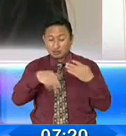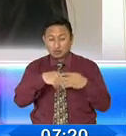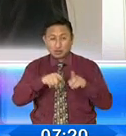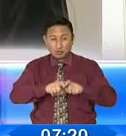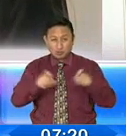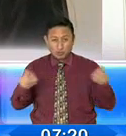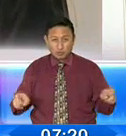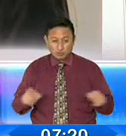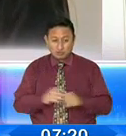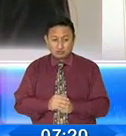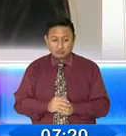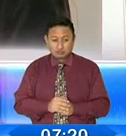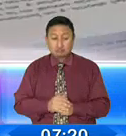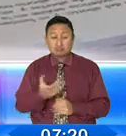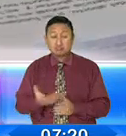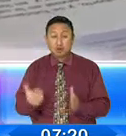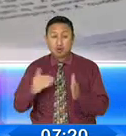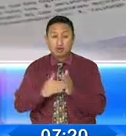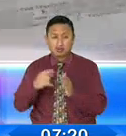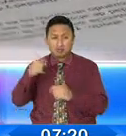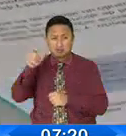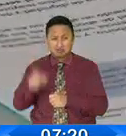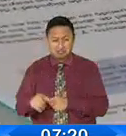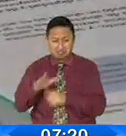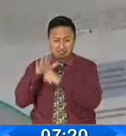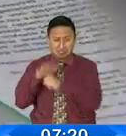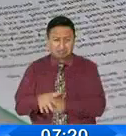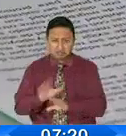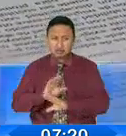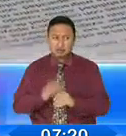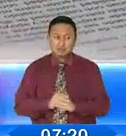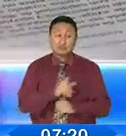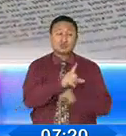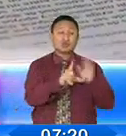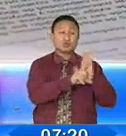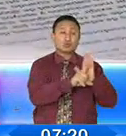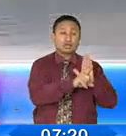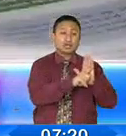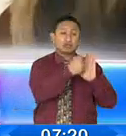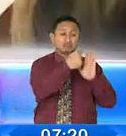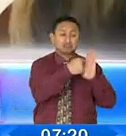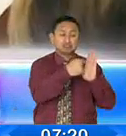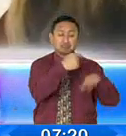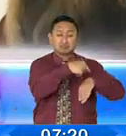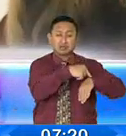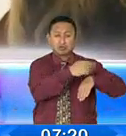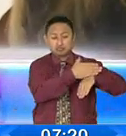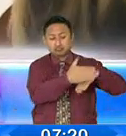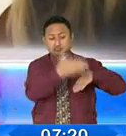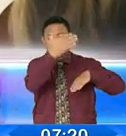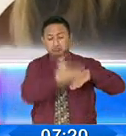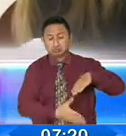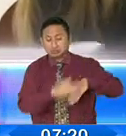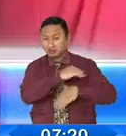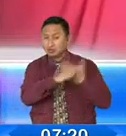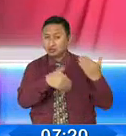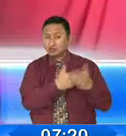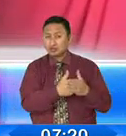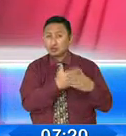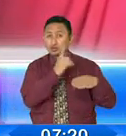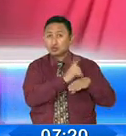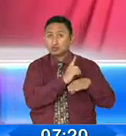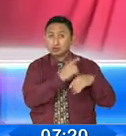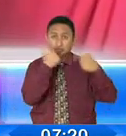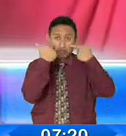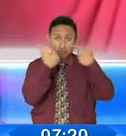son revictimizantes. Demandan una ley que tenga un plazo para el procedimiento, que cumpla con los protocolos de atención médica para las